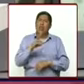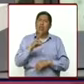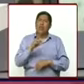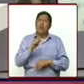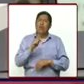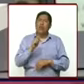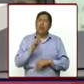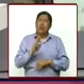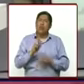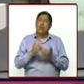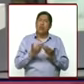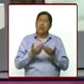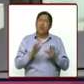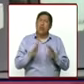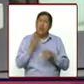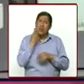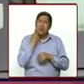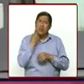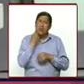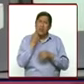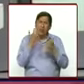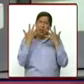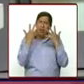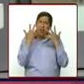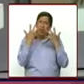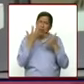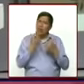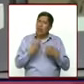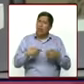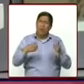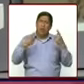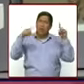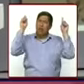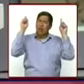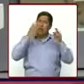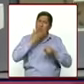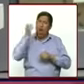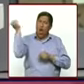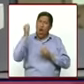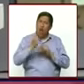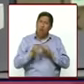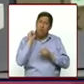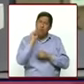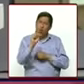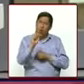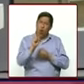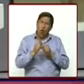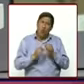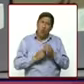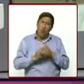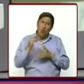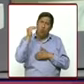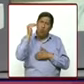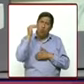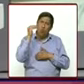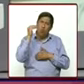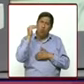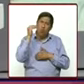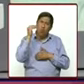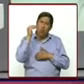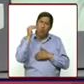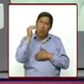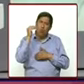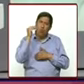información. Fueron estos 10 justamente los que han obtenido los mayores puntajes de acuerdo a lo que dice la norma, Walter.